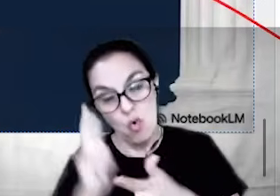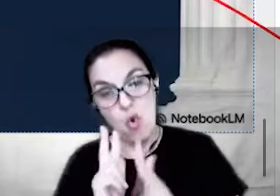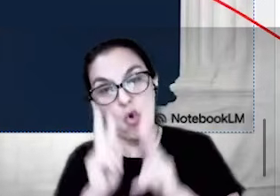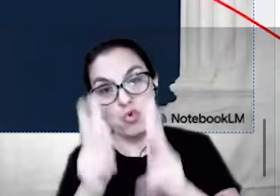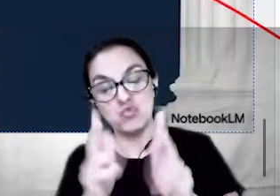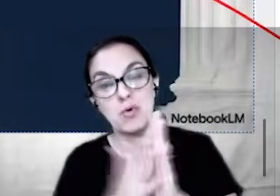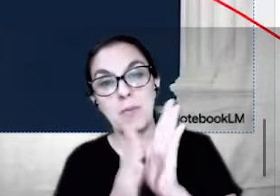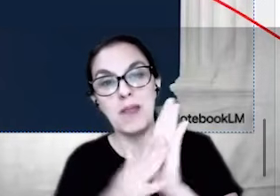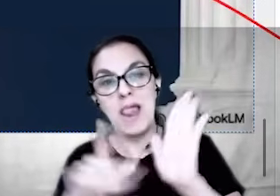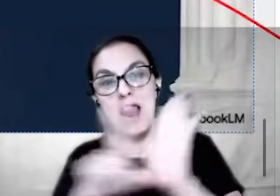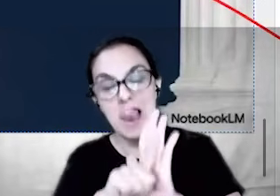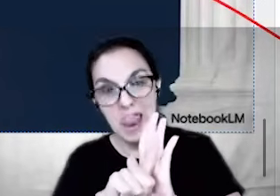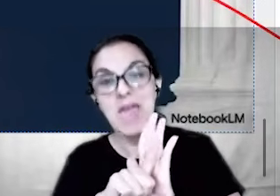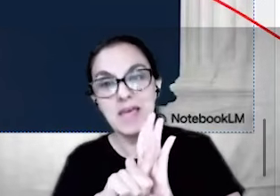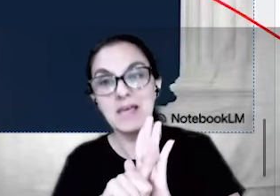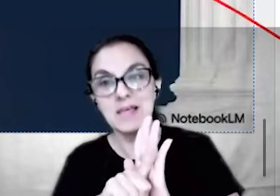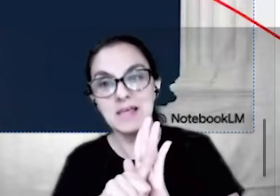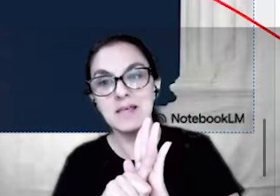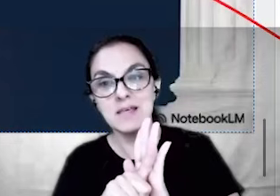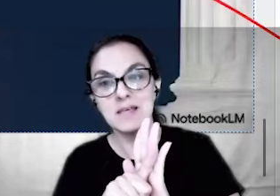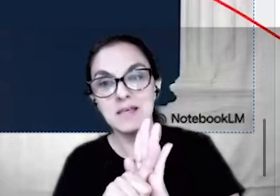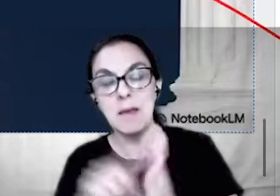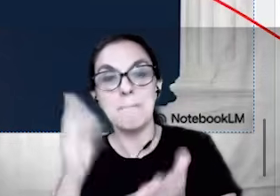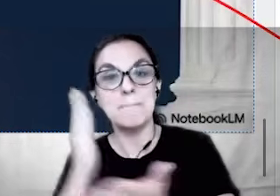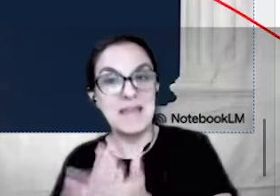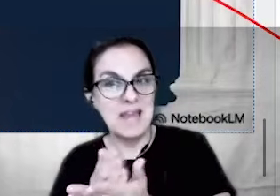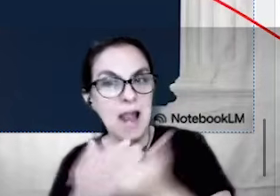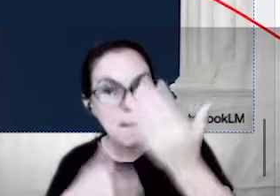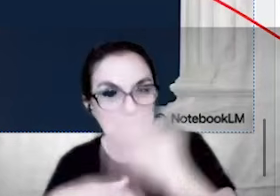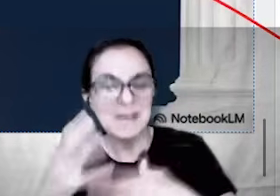ley penal más benigna y de cómo se va a